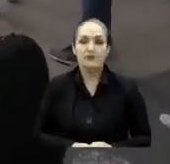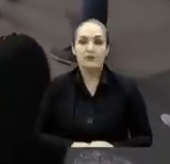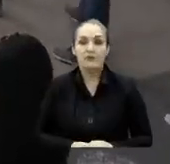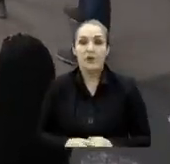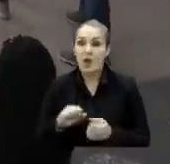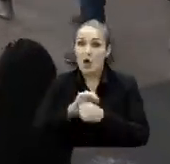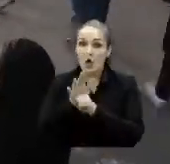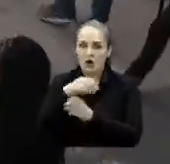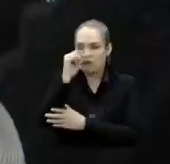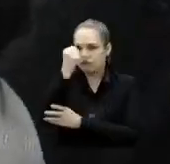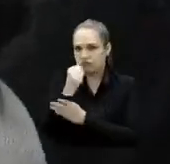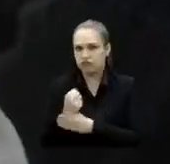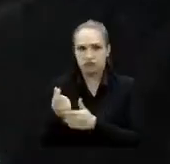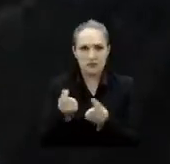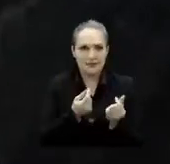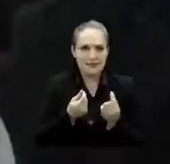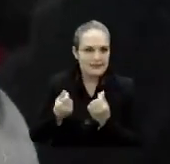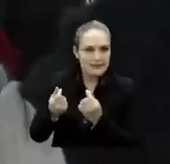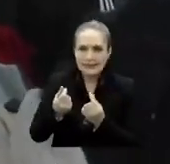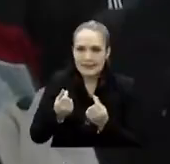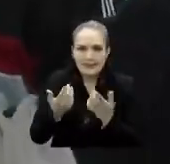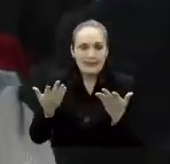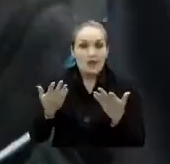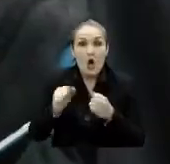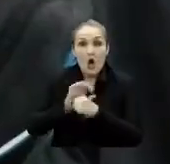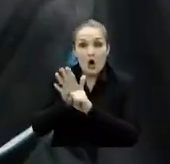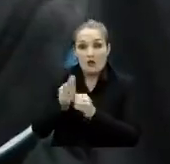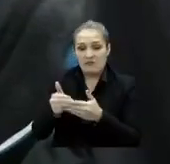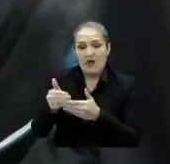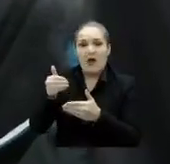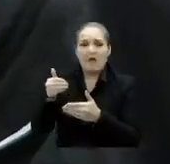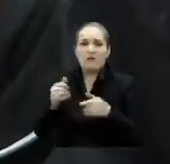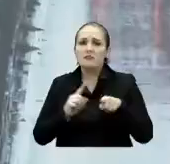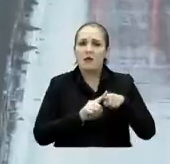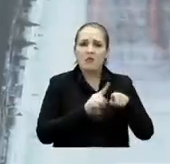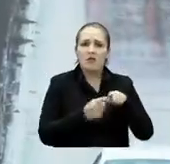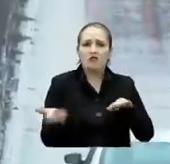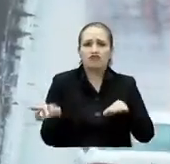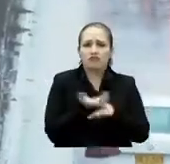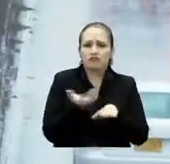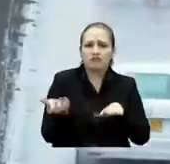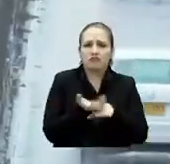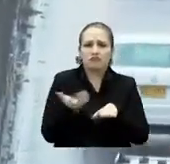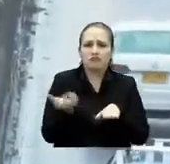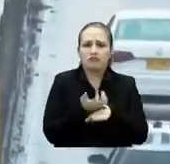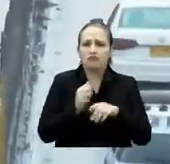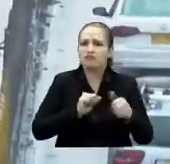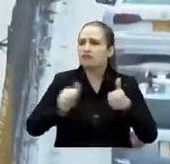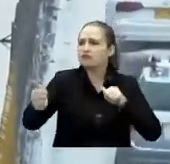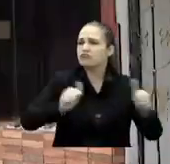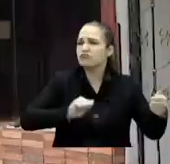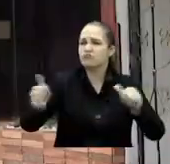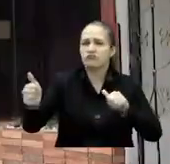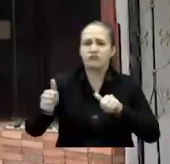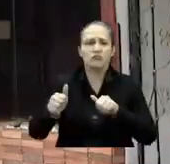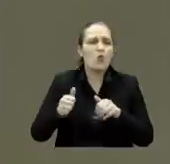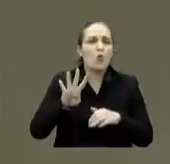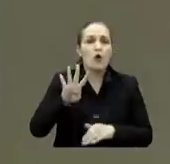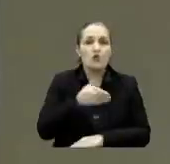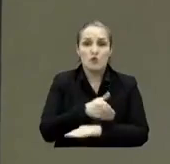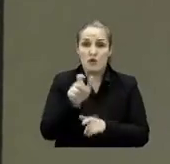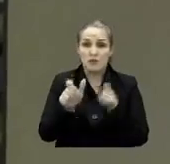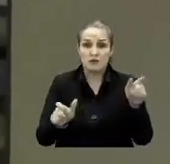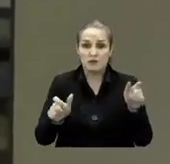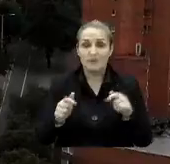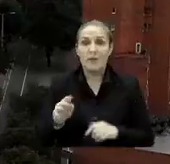muchos sectores de la economía. Antes de que iniciara la pandemia, Transmilenio movilizaba a cerca de 4 millones de personas al día. Desde marzo de